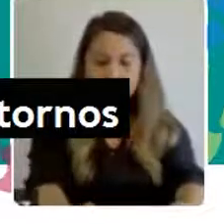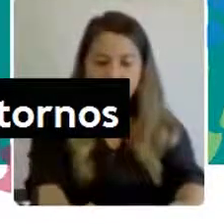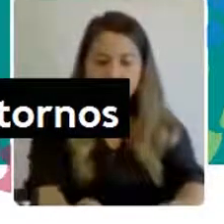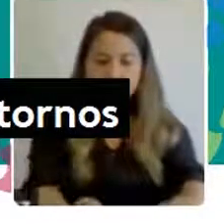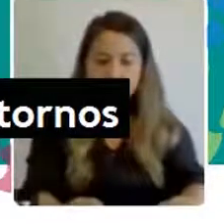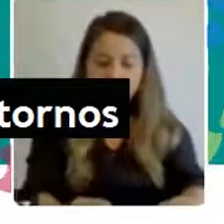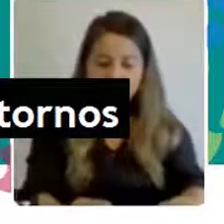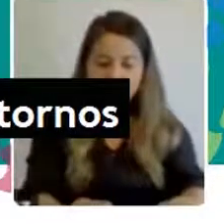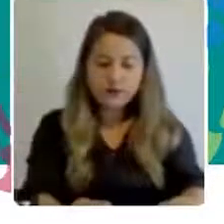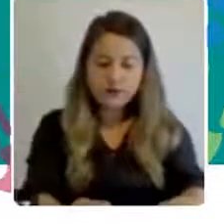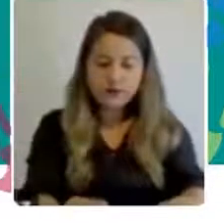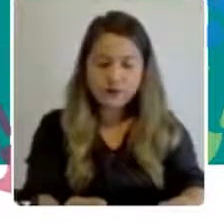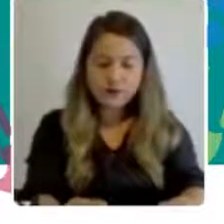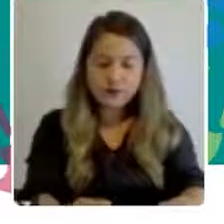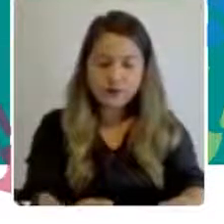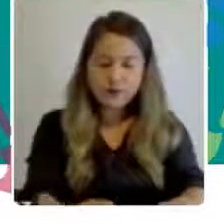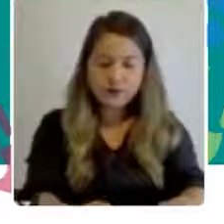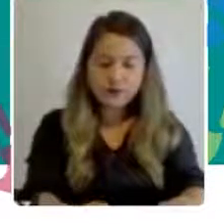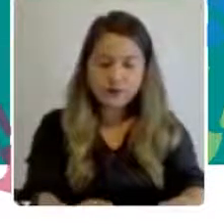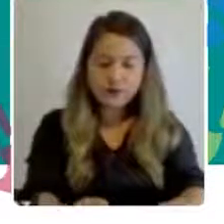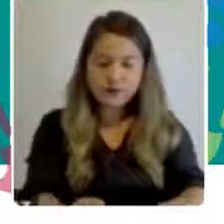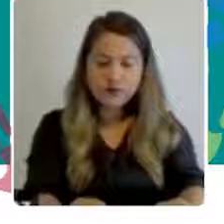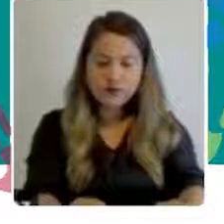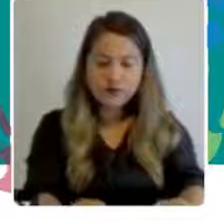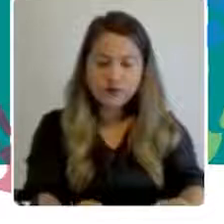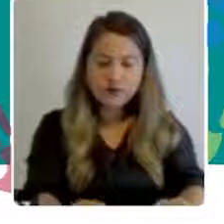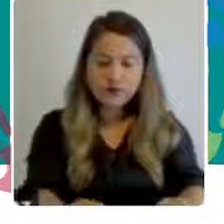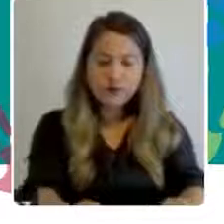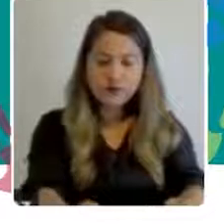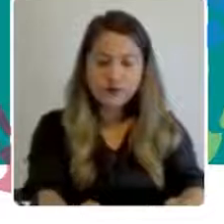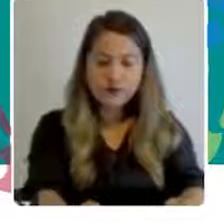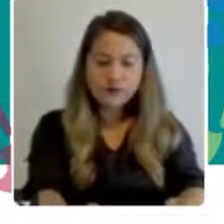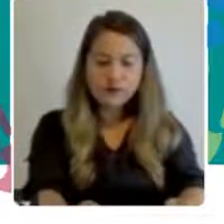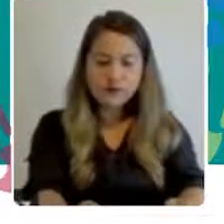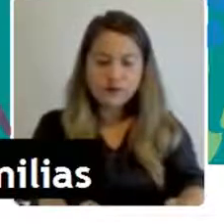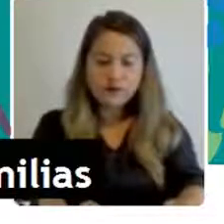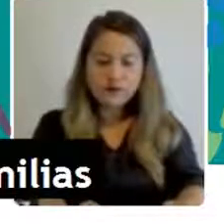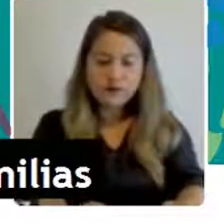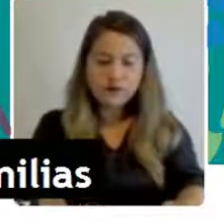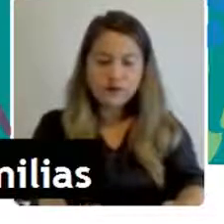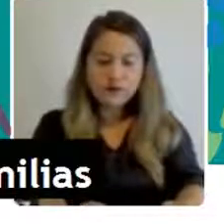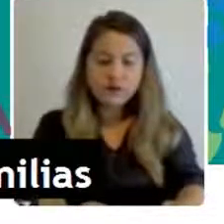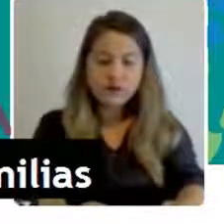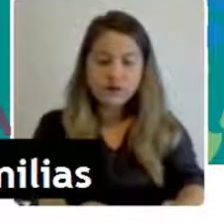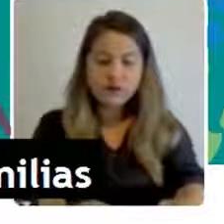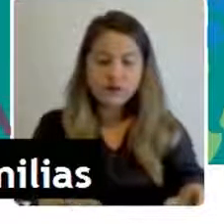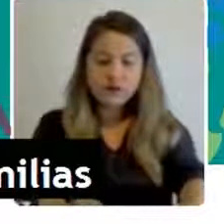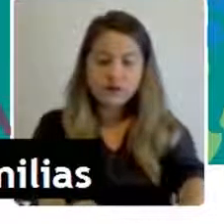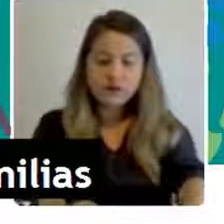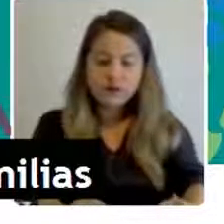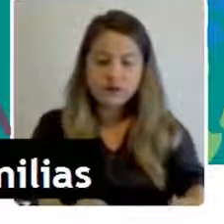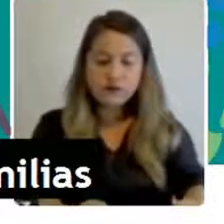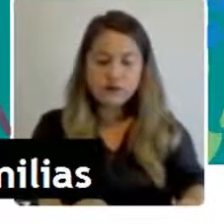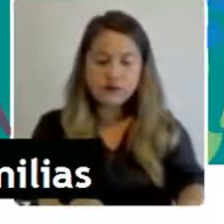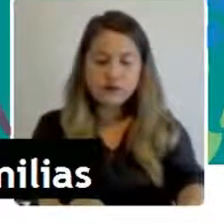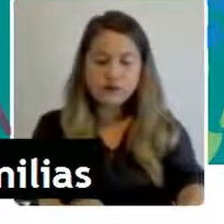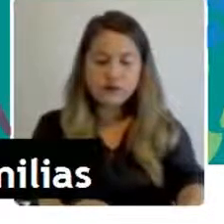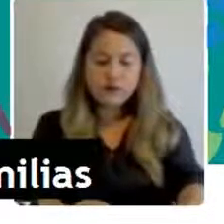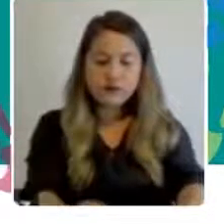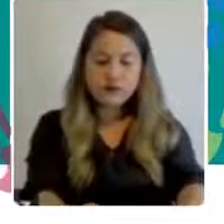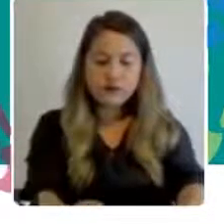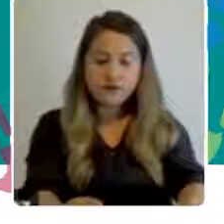componente genético, 70% se inician en la niñez, y las dificultades que se presentan